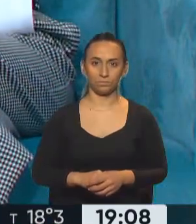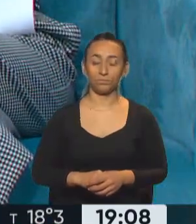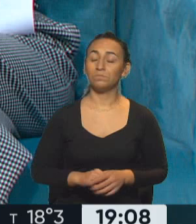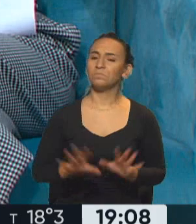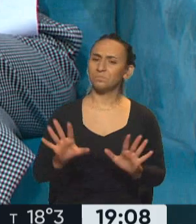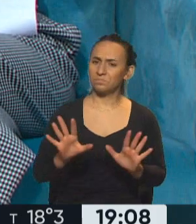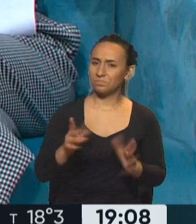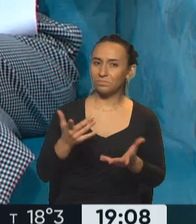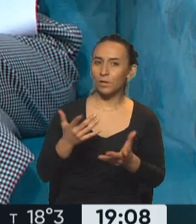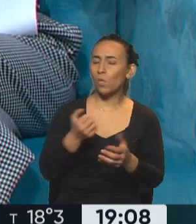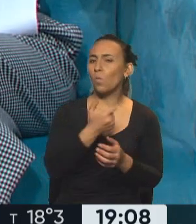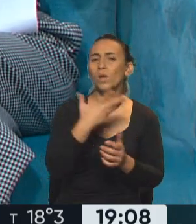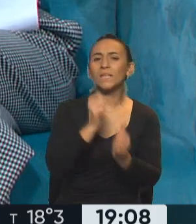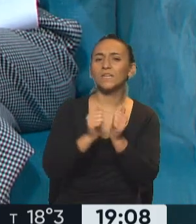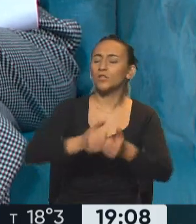¿Cuántas historias oficiales hay?